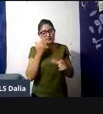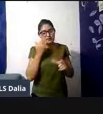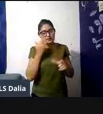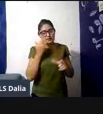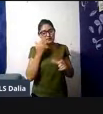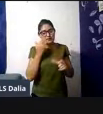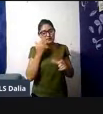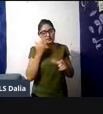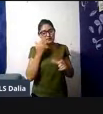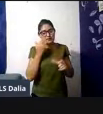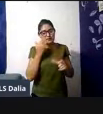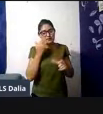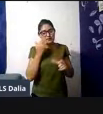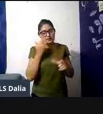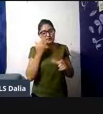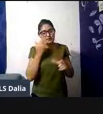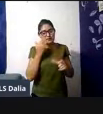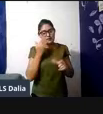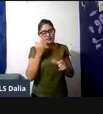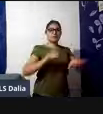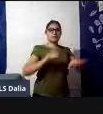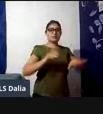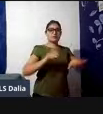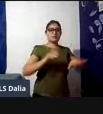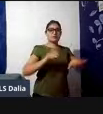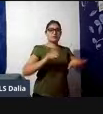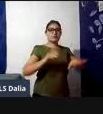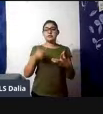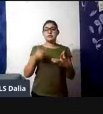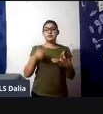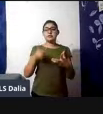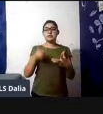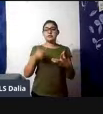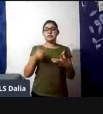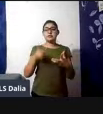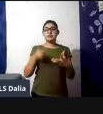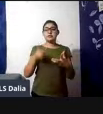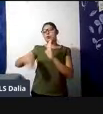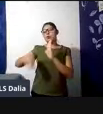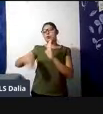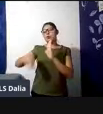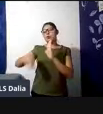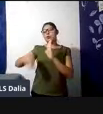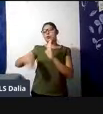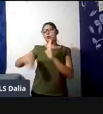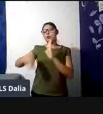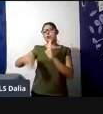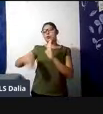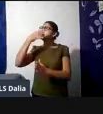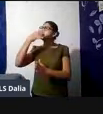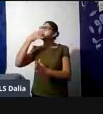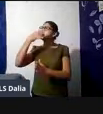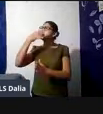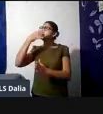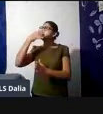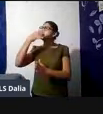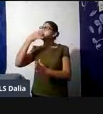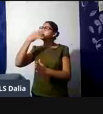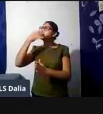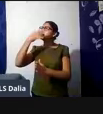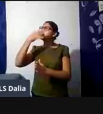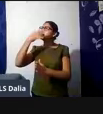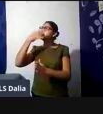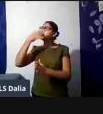pastillas para dormir, pensando en acabar con su vida cuando ella saliera a un evento. Por suerte, su mamá canceló sus planes de ese